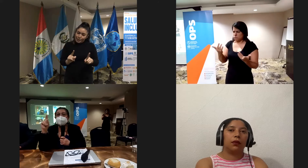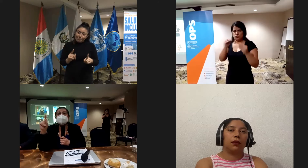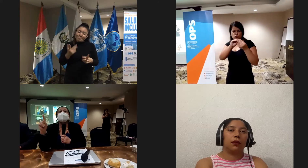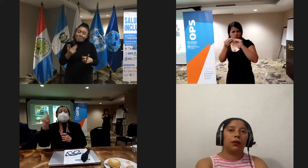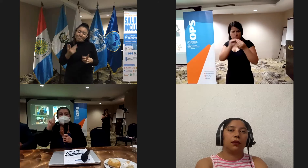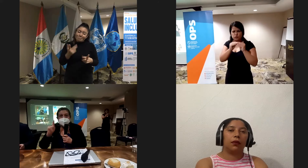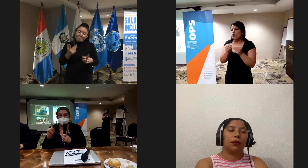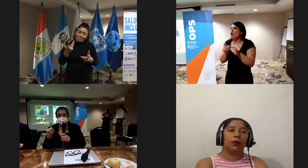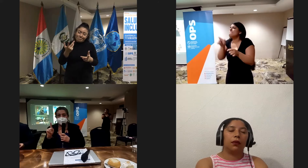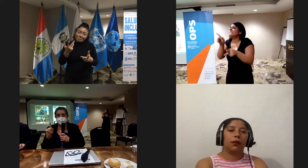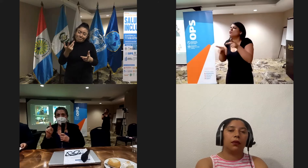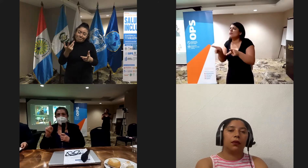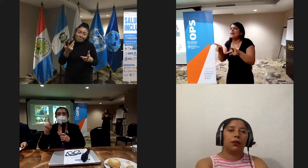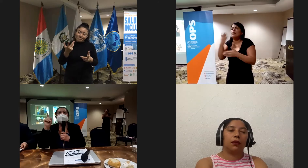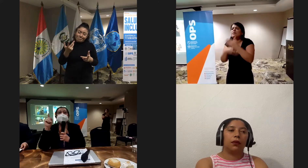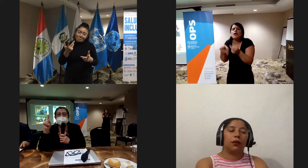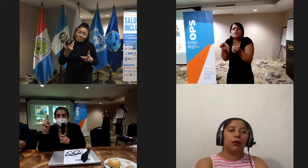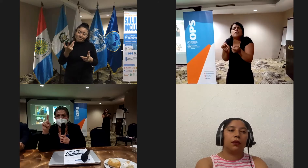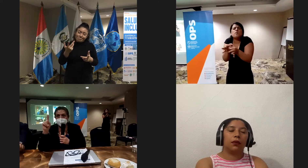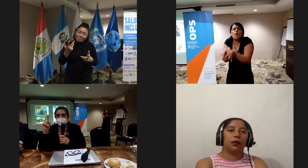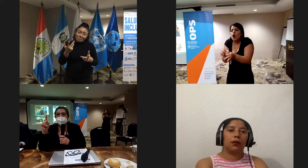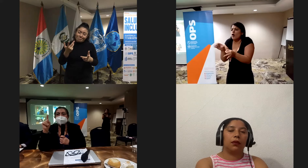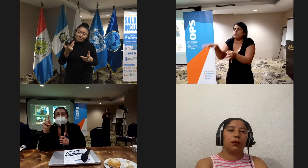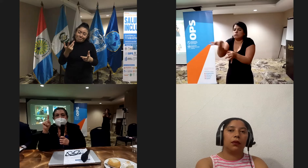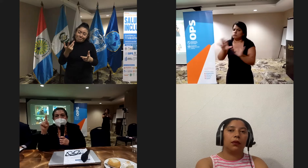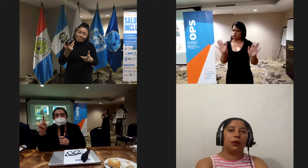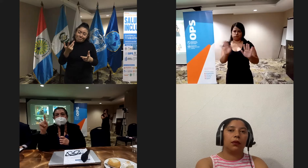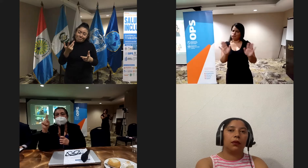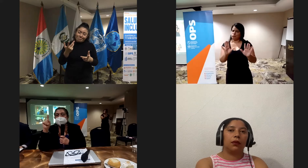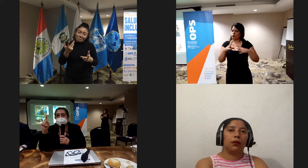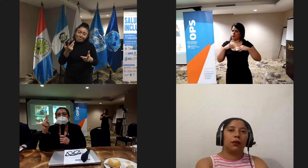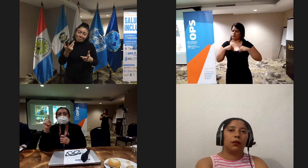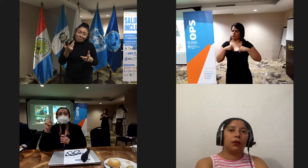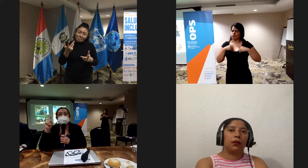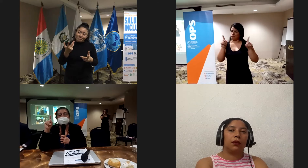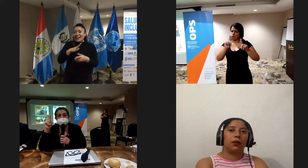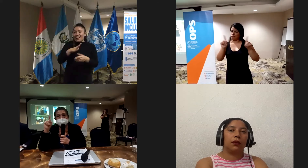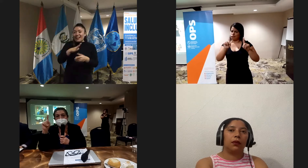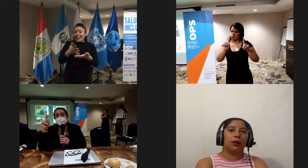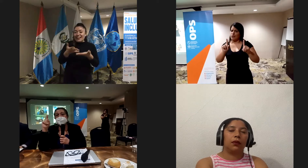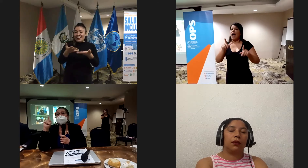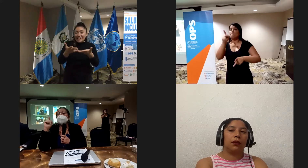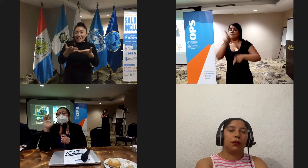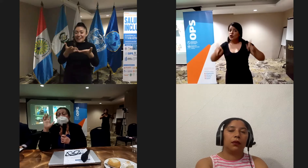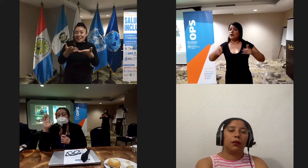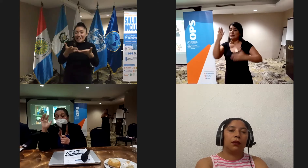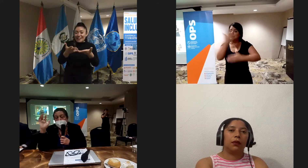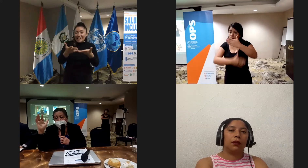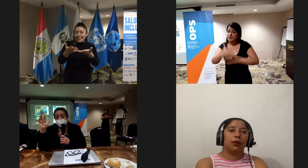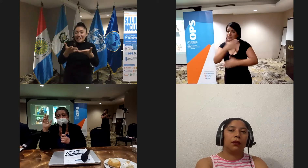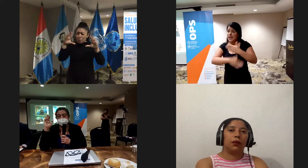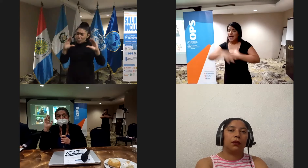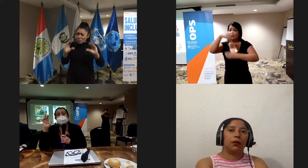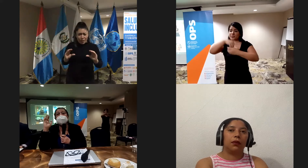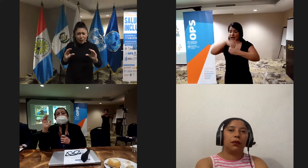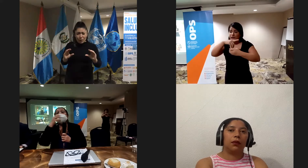lamentablemente inclusive el dato que tenemos de personas con discapacidad es muy bajo